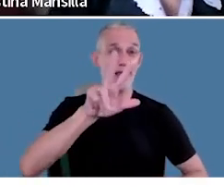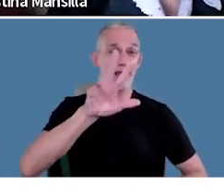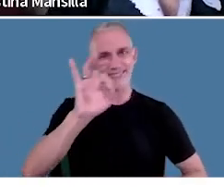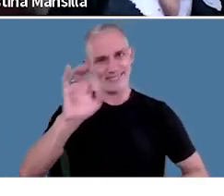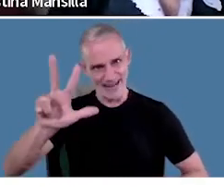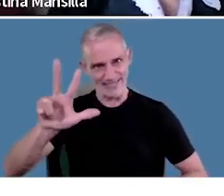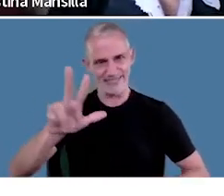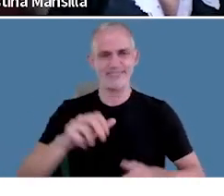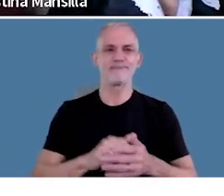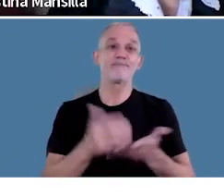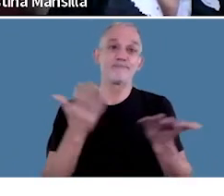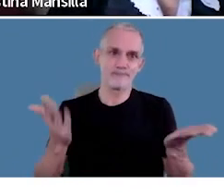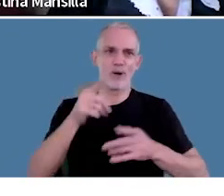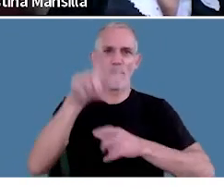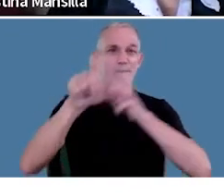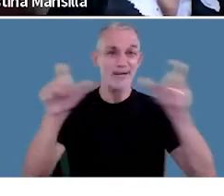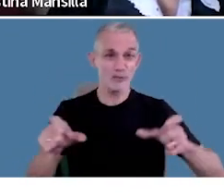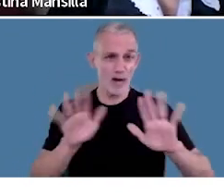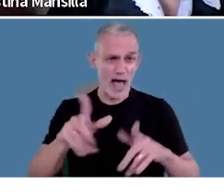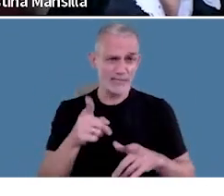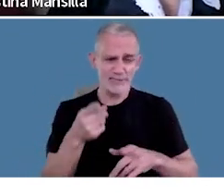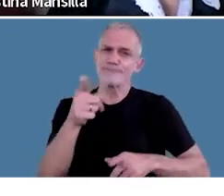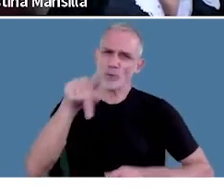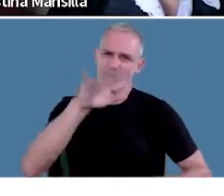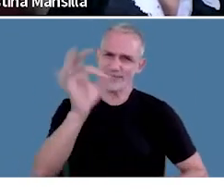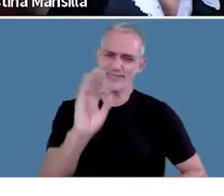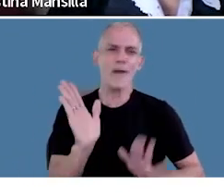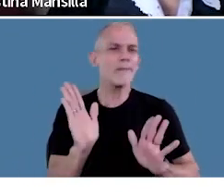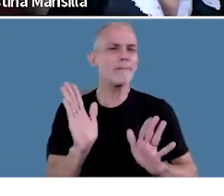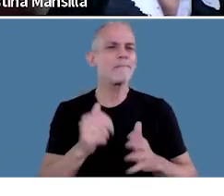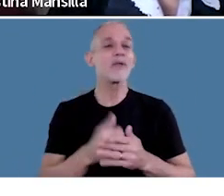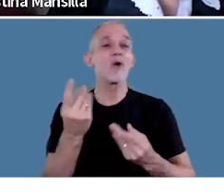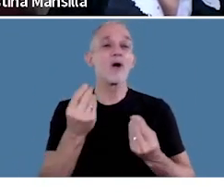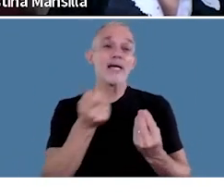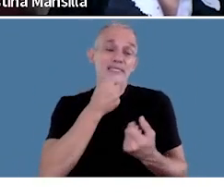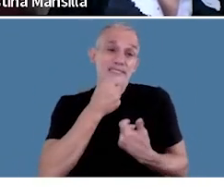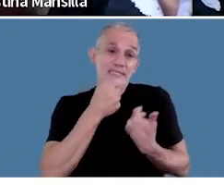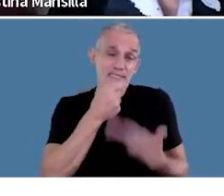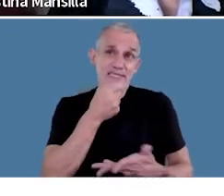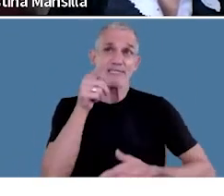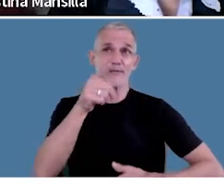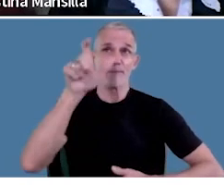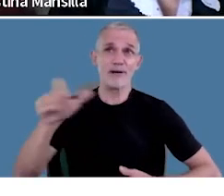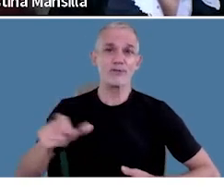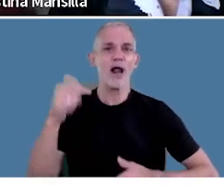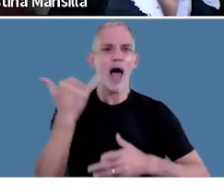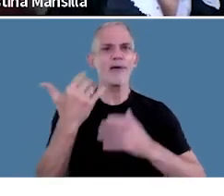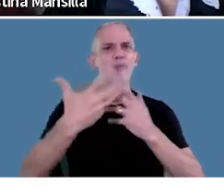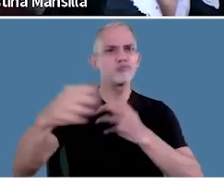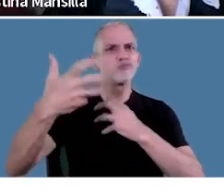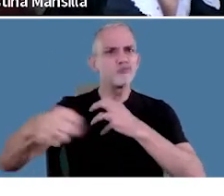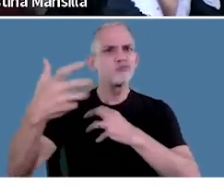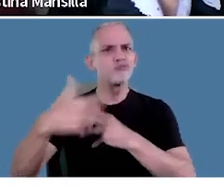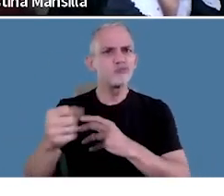Bueno, estas personas, ustedes saben que en la medida que tengan retenciones